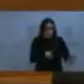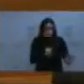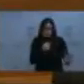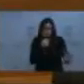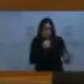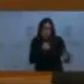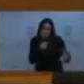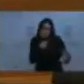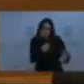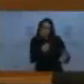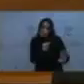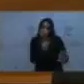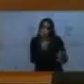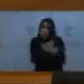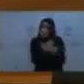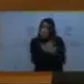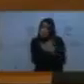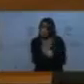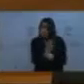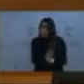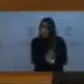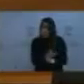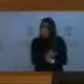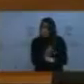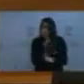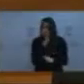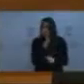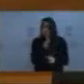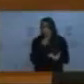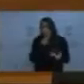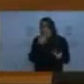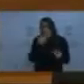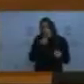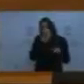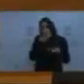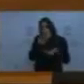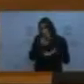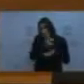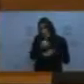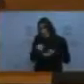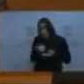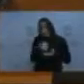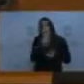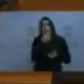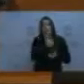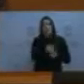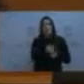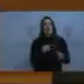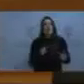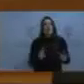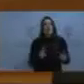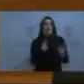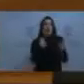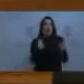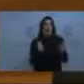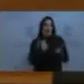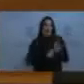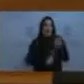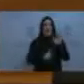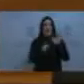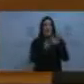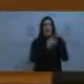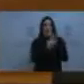y lo demuestra el hecho de que ahora, por lo poco que podemos saber, nos trae como única y gran novedad para este decreto